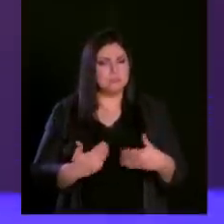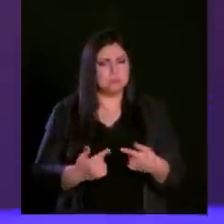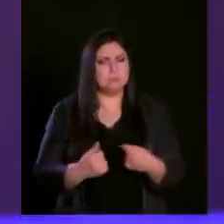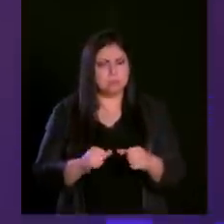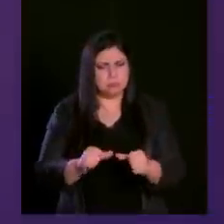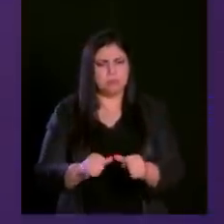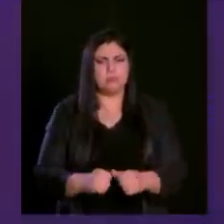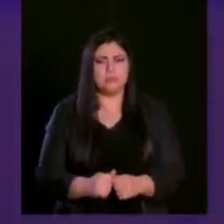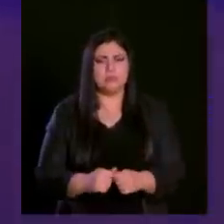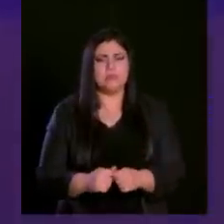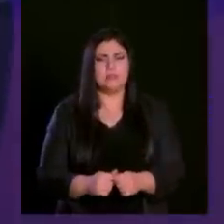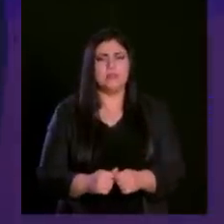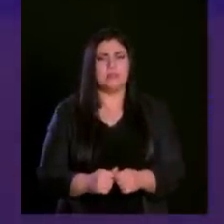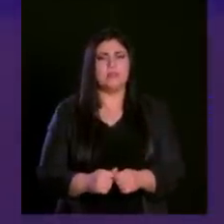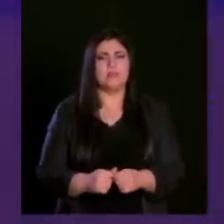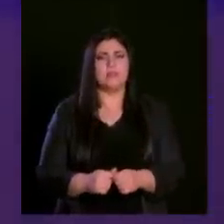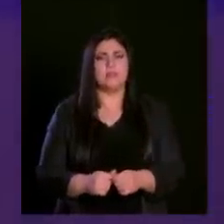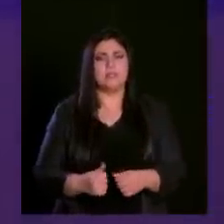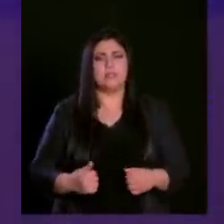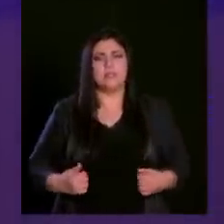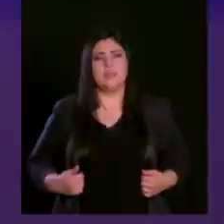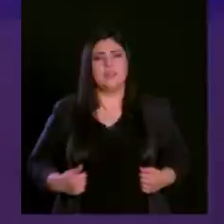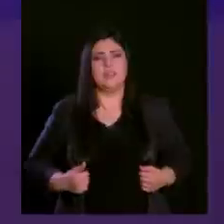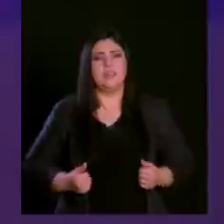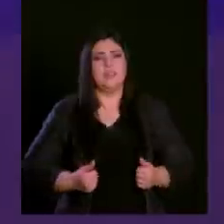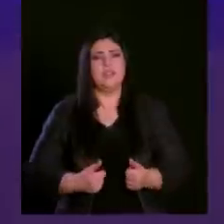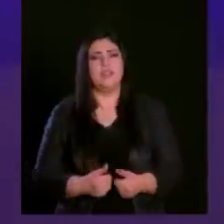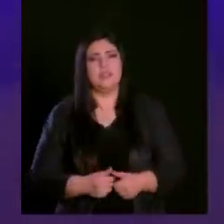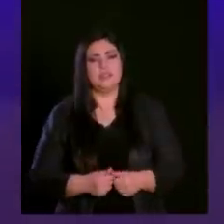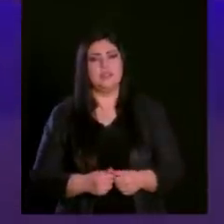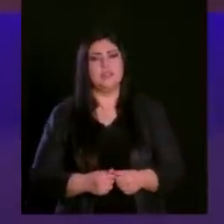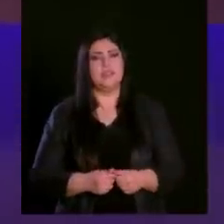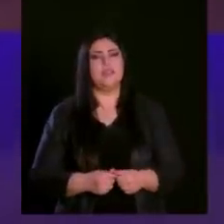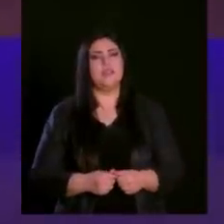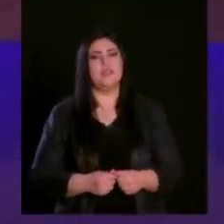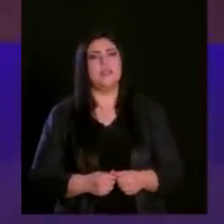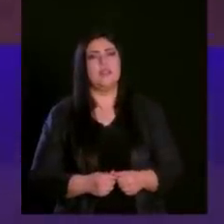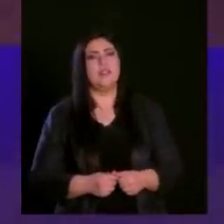quiero que pase el músico por favor